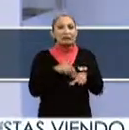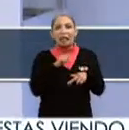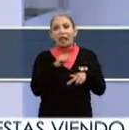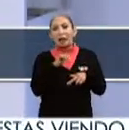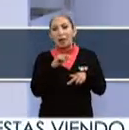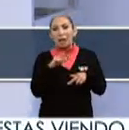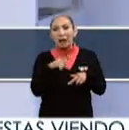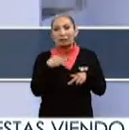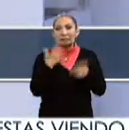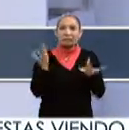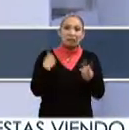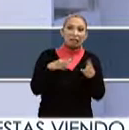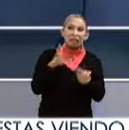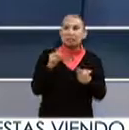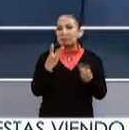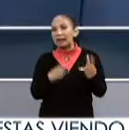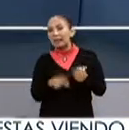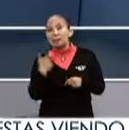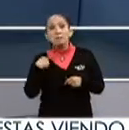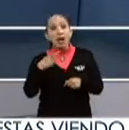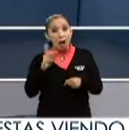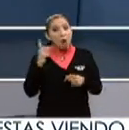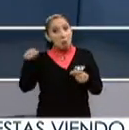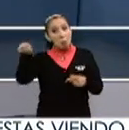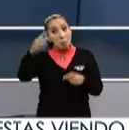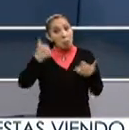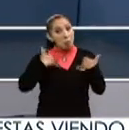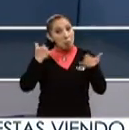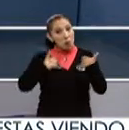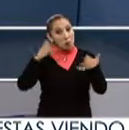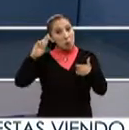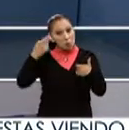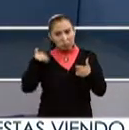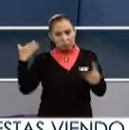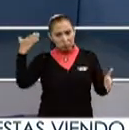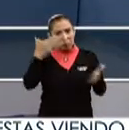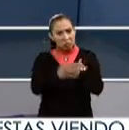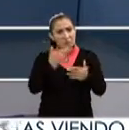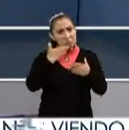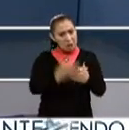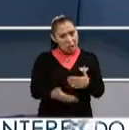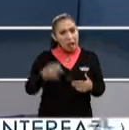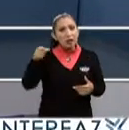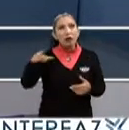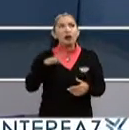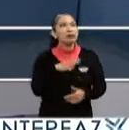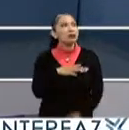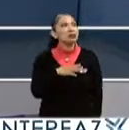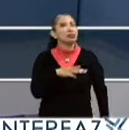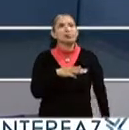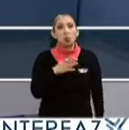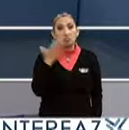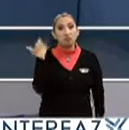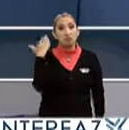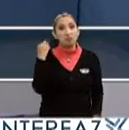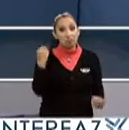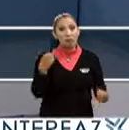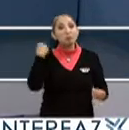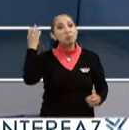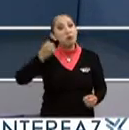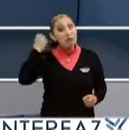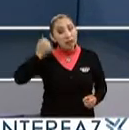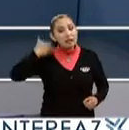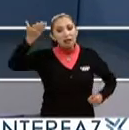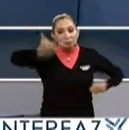Márquez y yo. Pero los universitarios lo recibieron bastante bien. De hecho, hubo bastantes ponencias